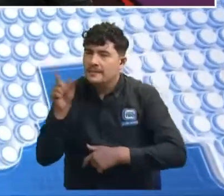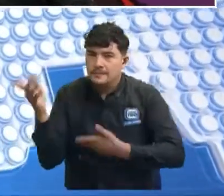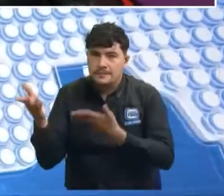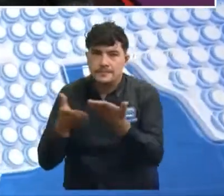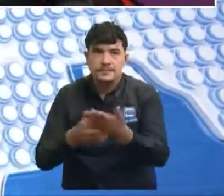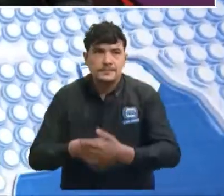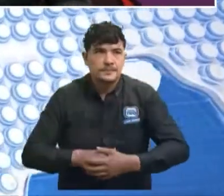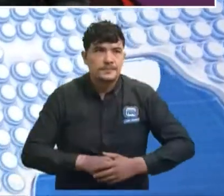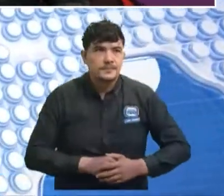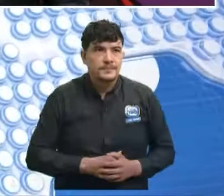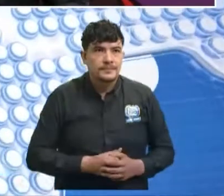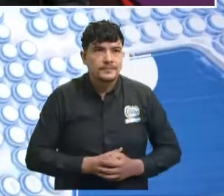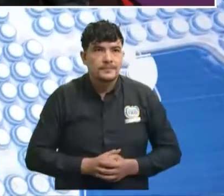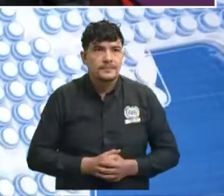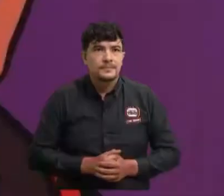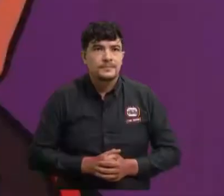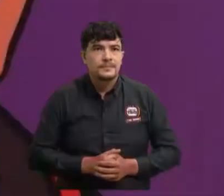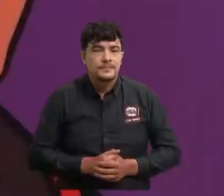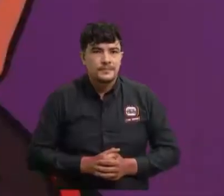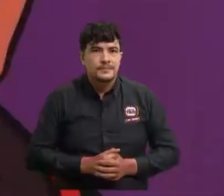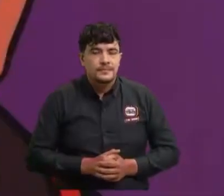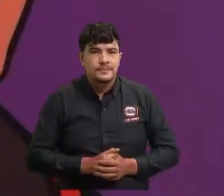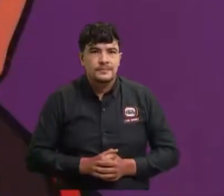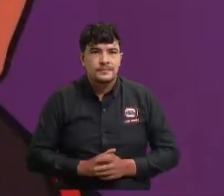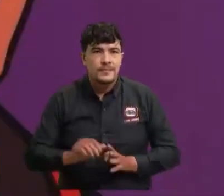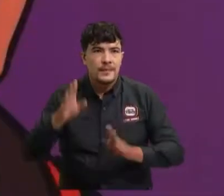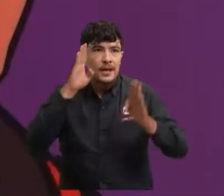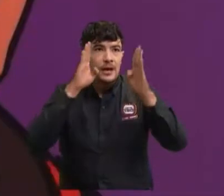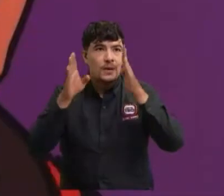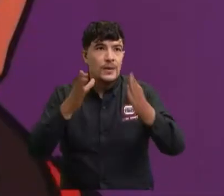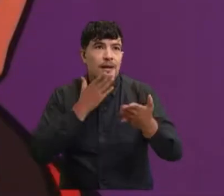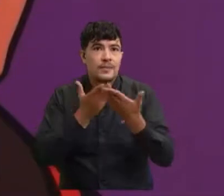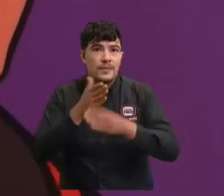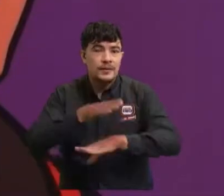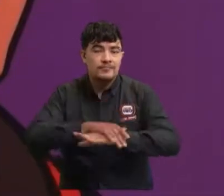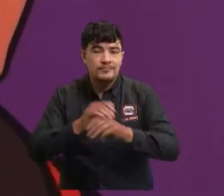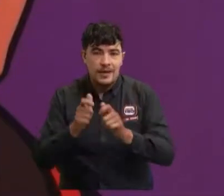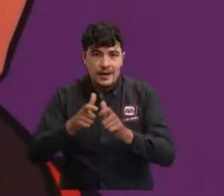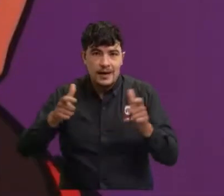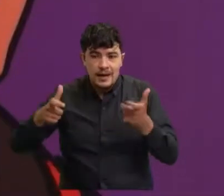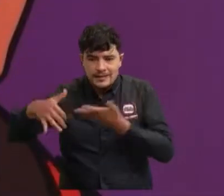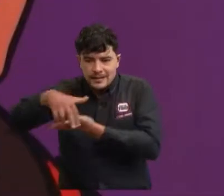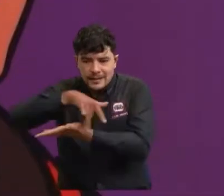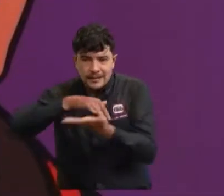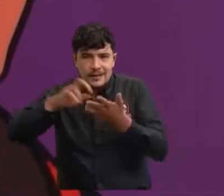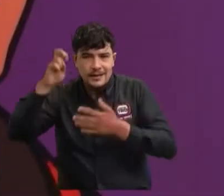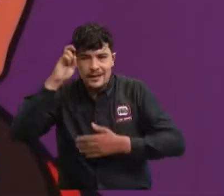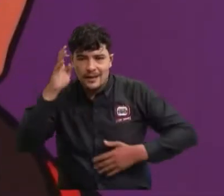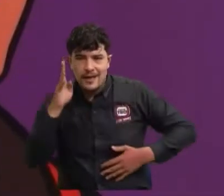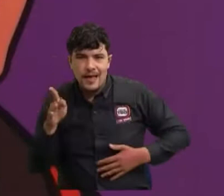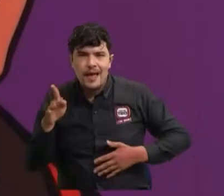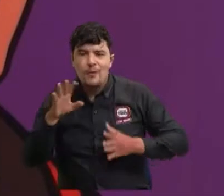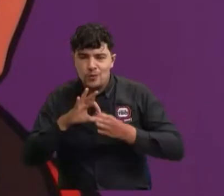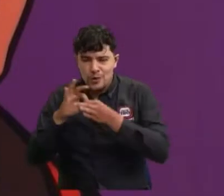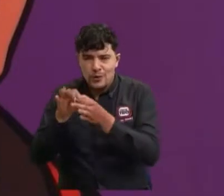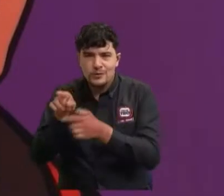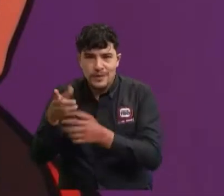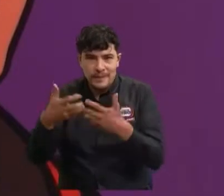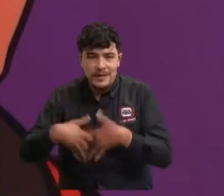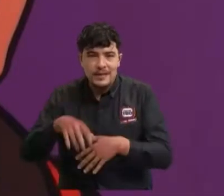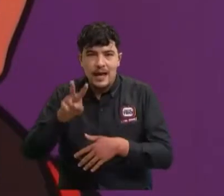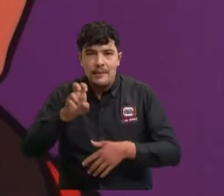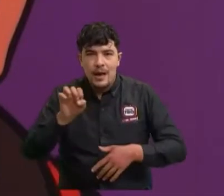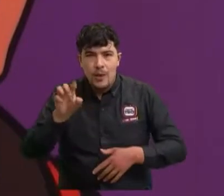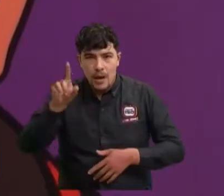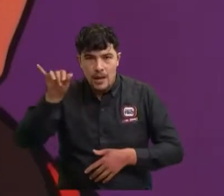Hola, ¿qué tal? Muy buenas tardes. Así es, el Gran Santander se une a través de Veolia. Están realizando algunos proyectos entre